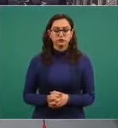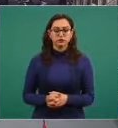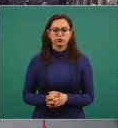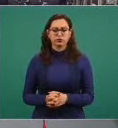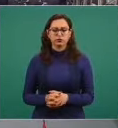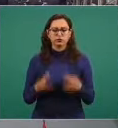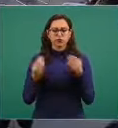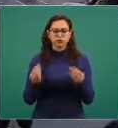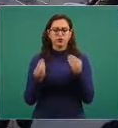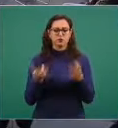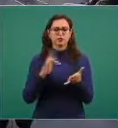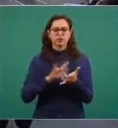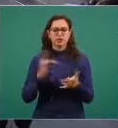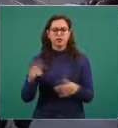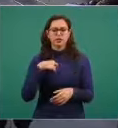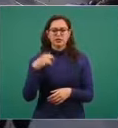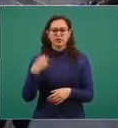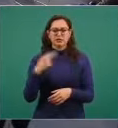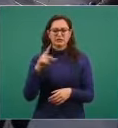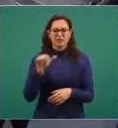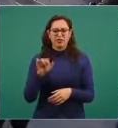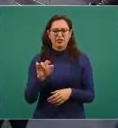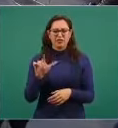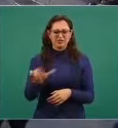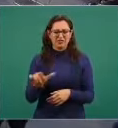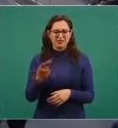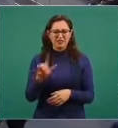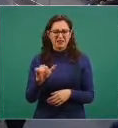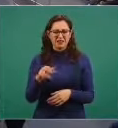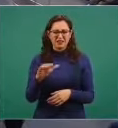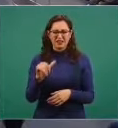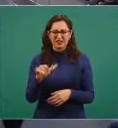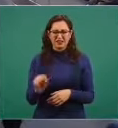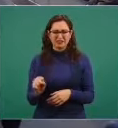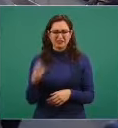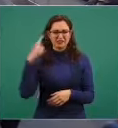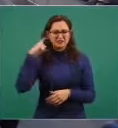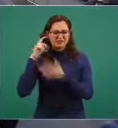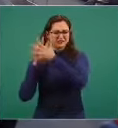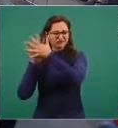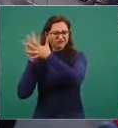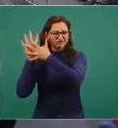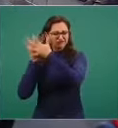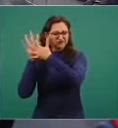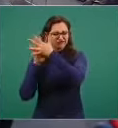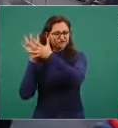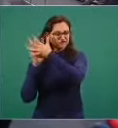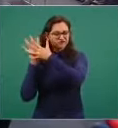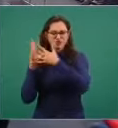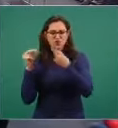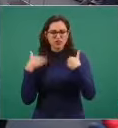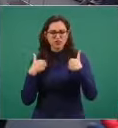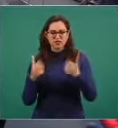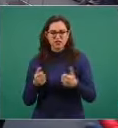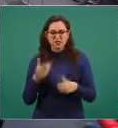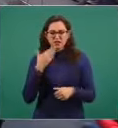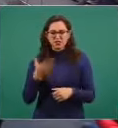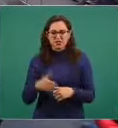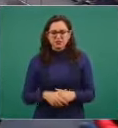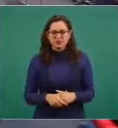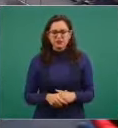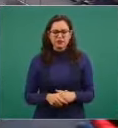Muchas gracias, presidente. Daniel Blancas, de Crónica. Ahora que se está hablando de las brigadas, presidente,